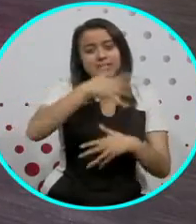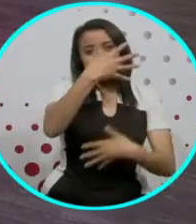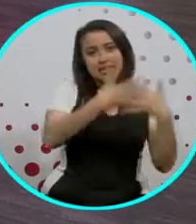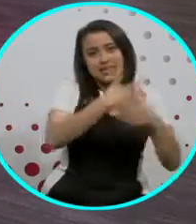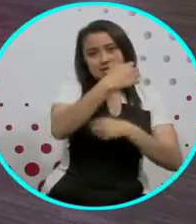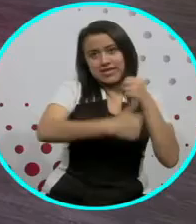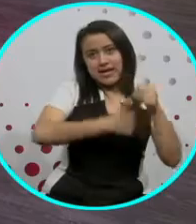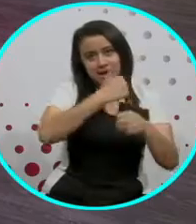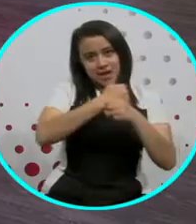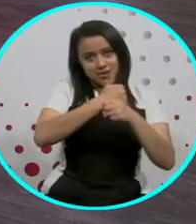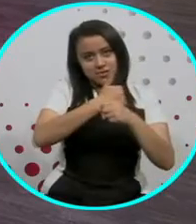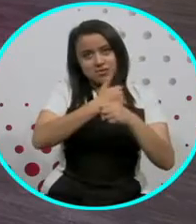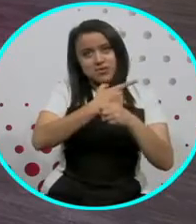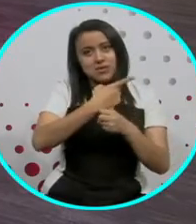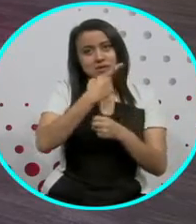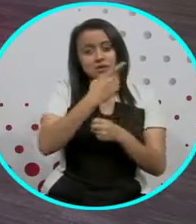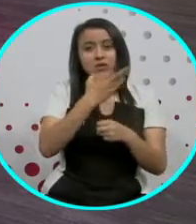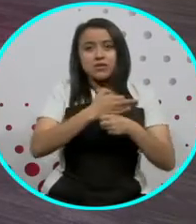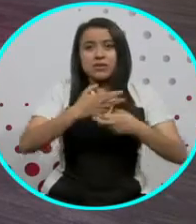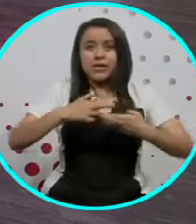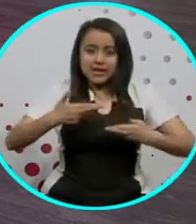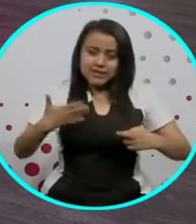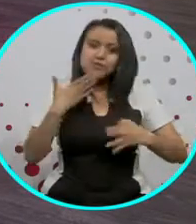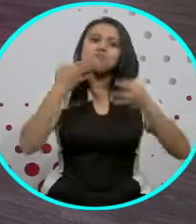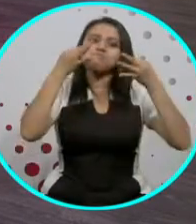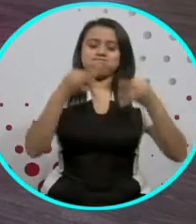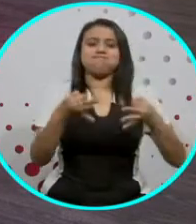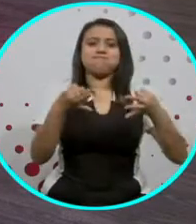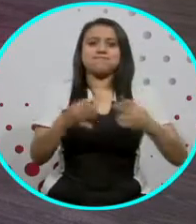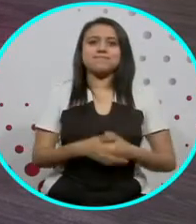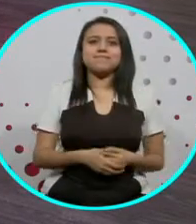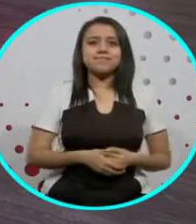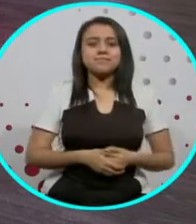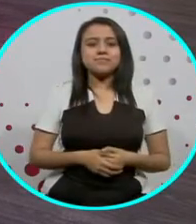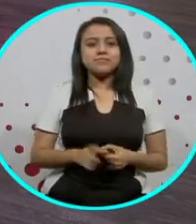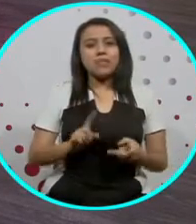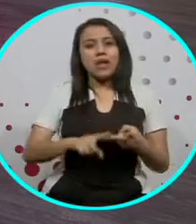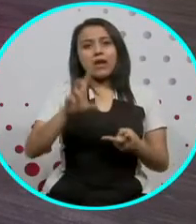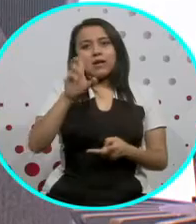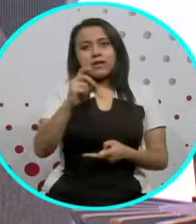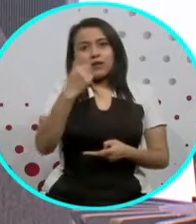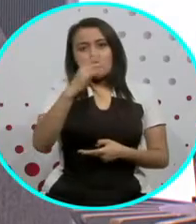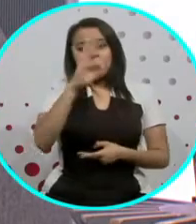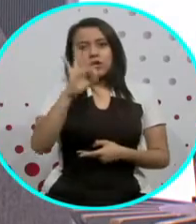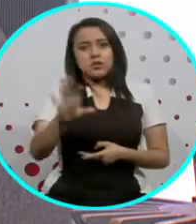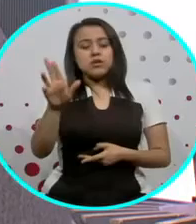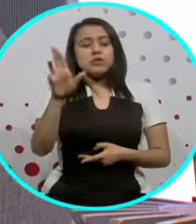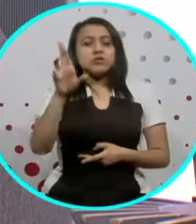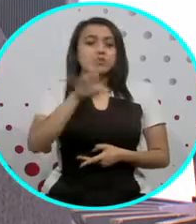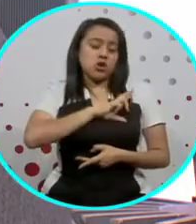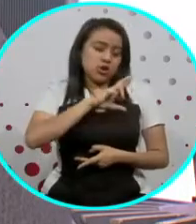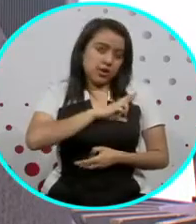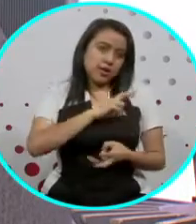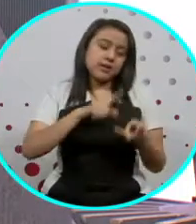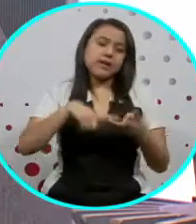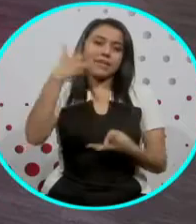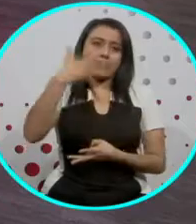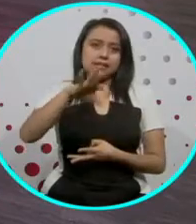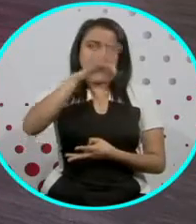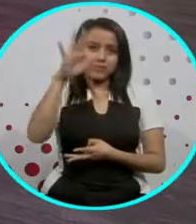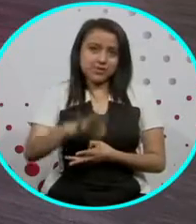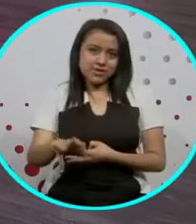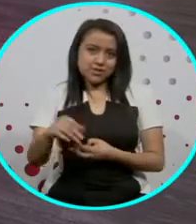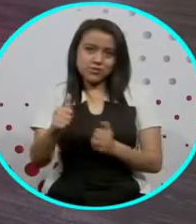años se encuentra en una relación formal. Okay. 31% solteros y 10% están